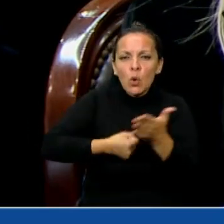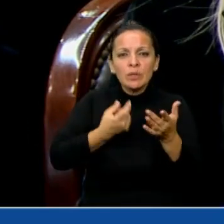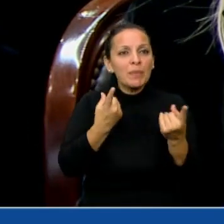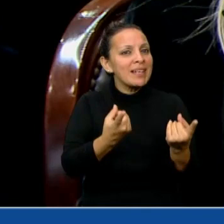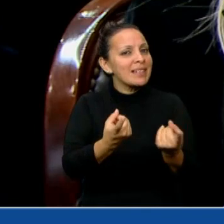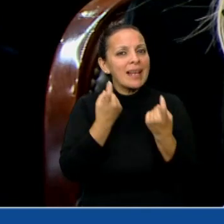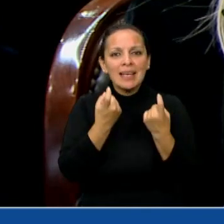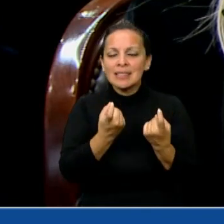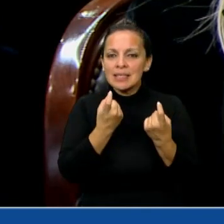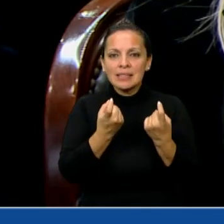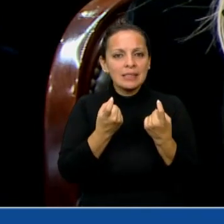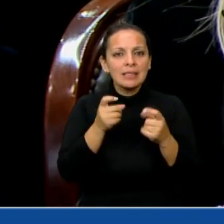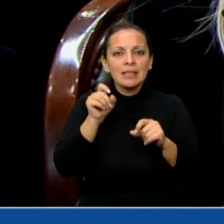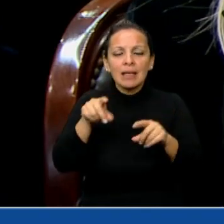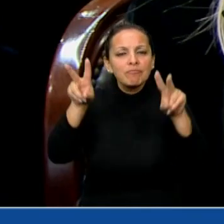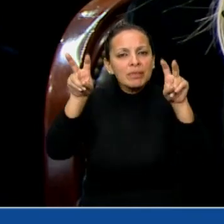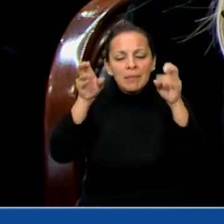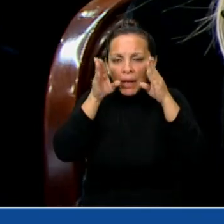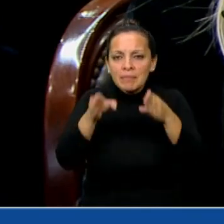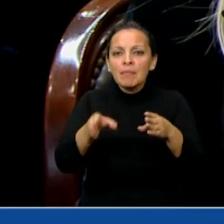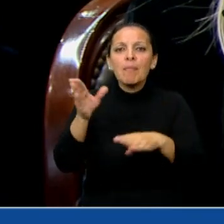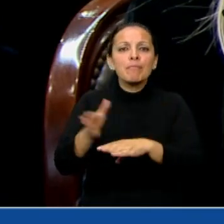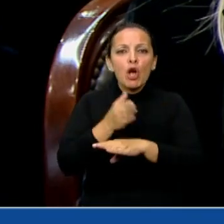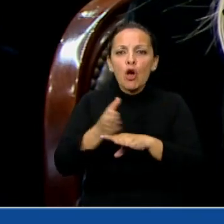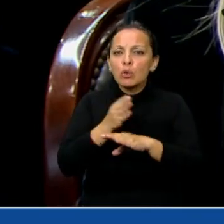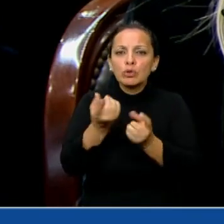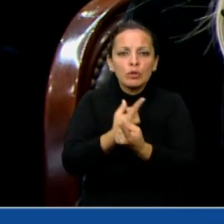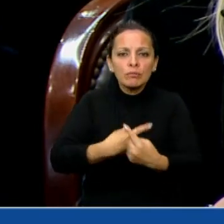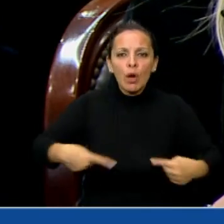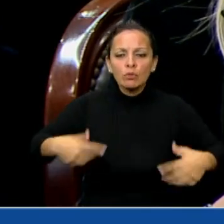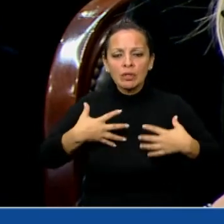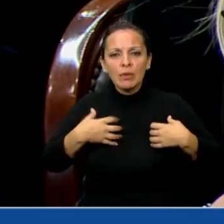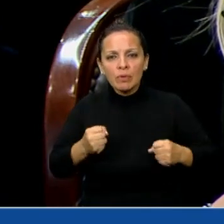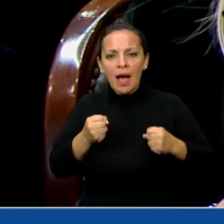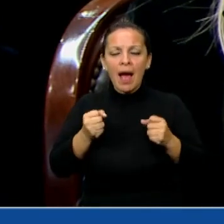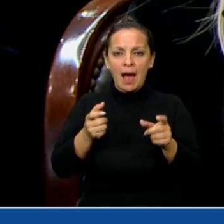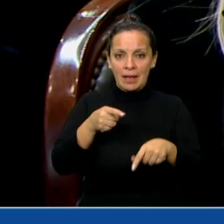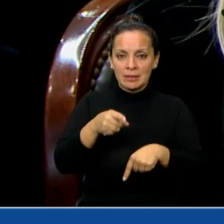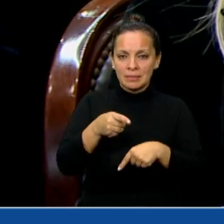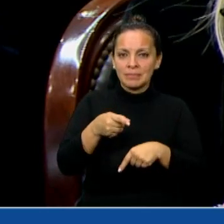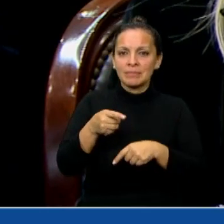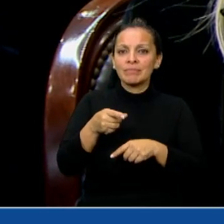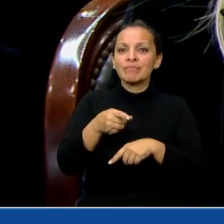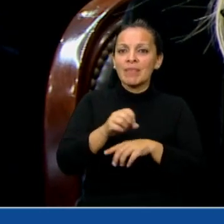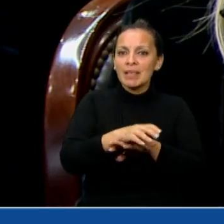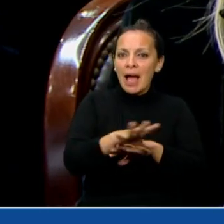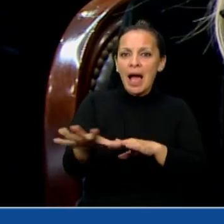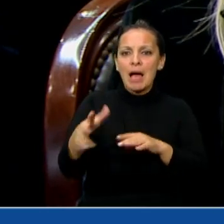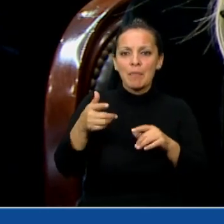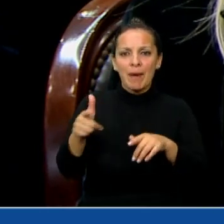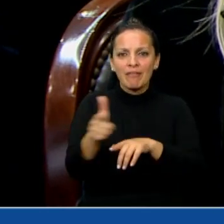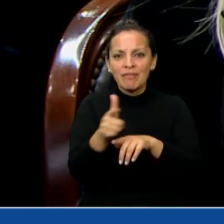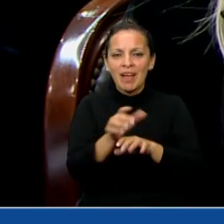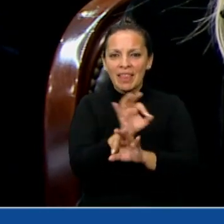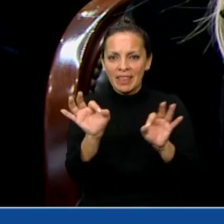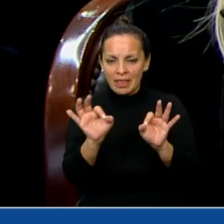necesita claramente la producción orgánica, no solamente para poder crecer y desarrollarse, sino